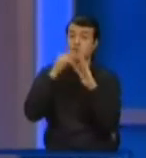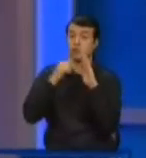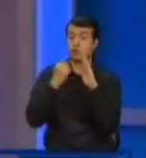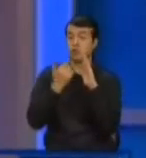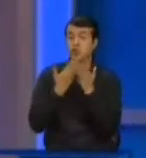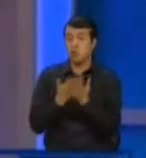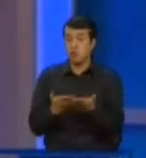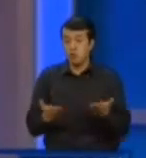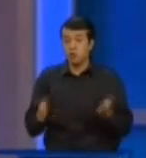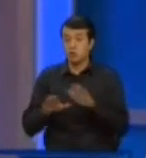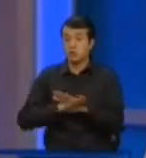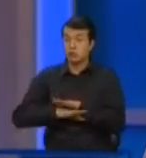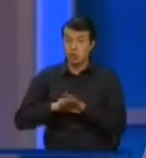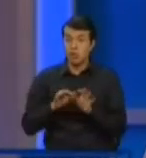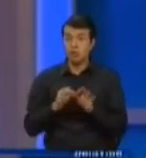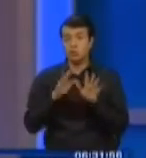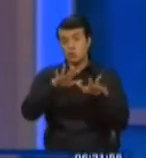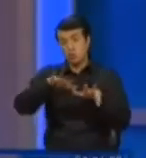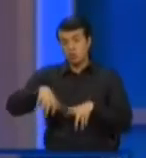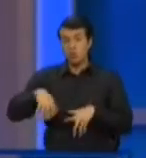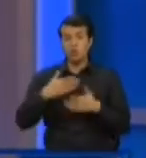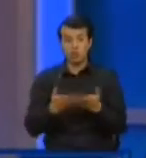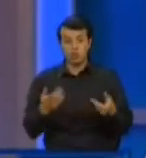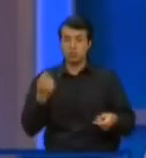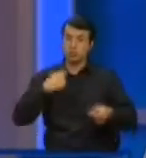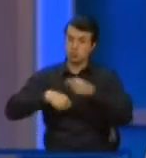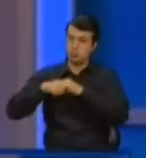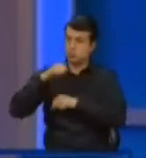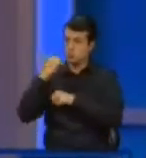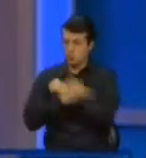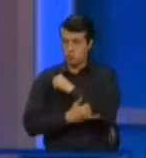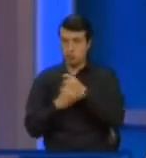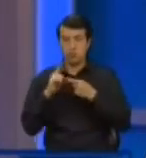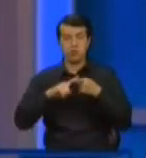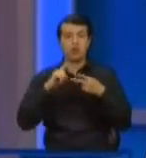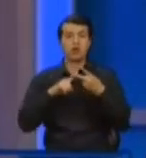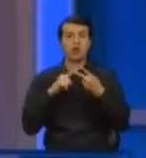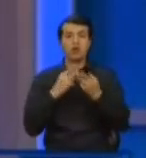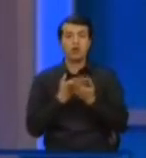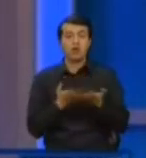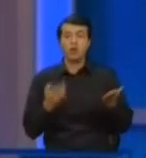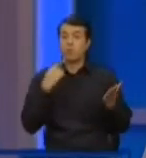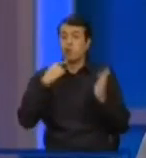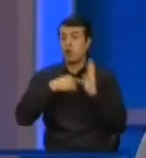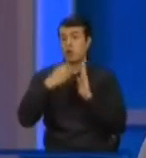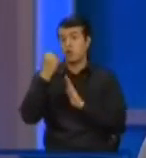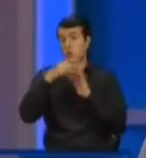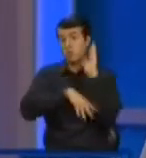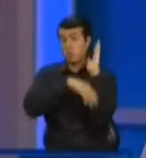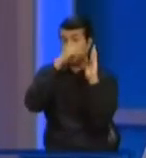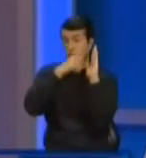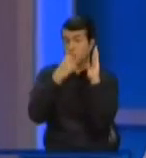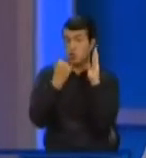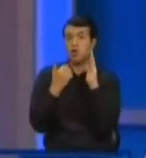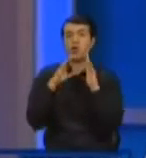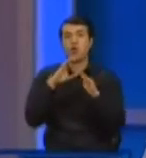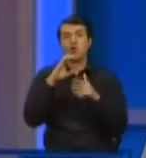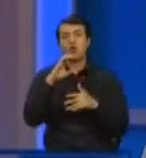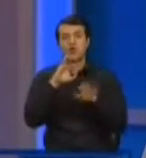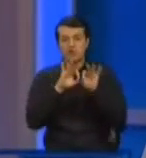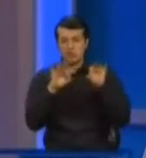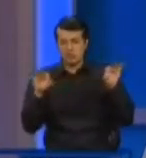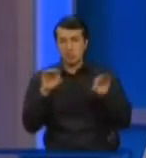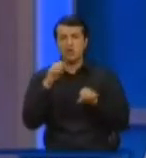de los bienes primarios, los bienes agrícolas de exportación, los precios importantes del petróleo, del carbón, del cobre,